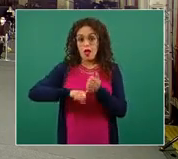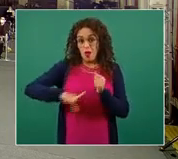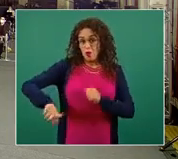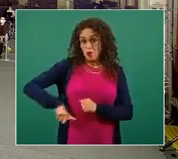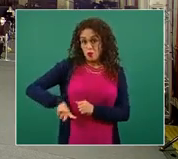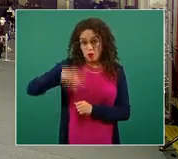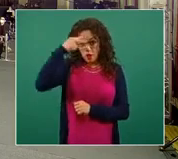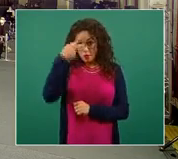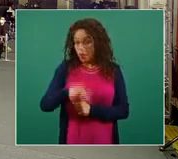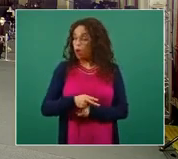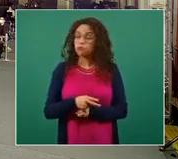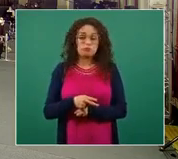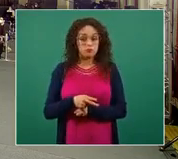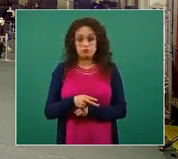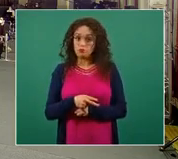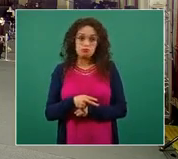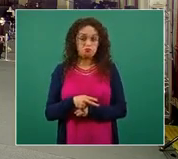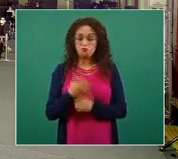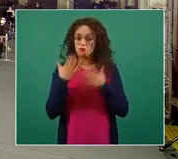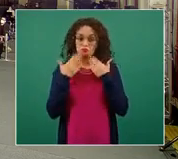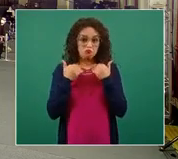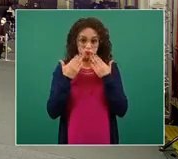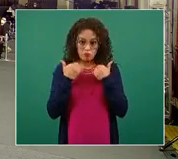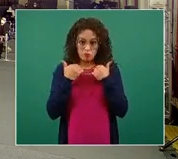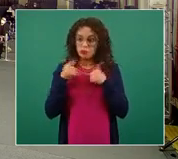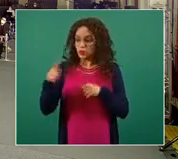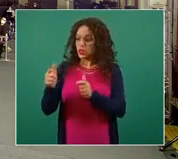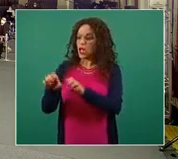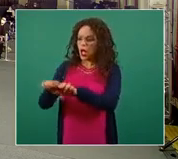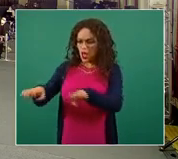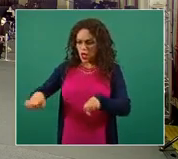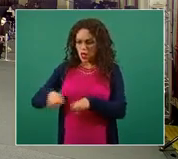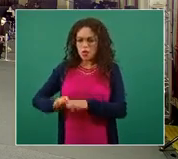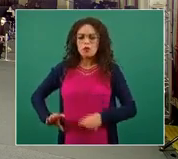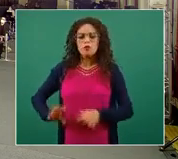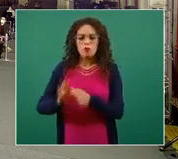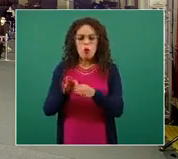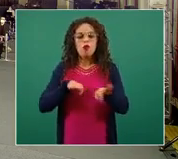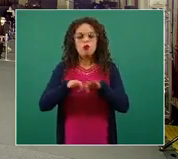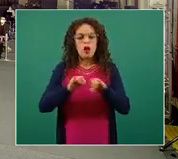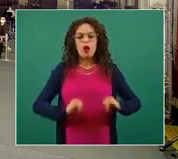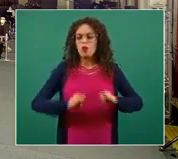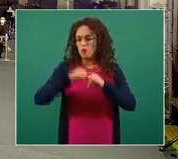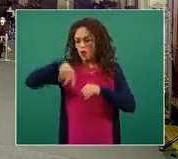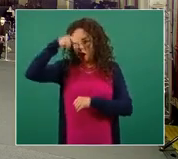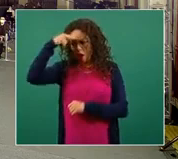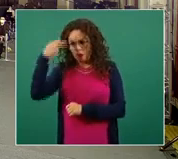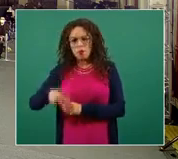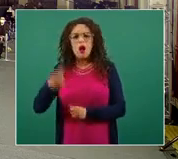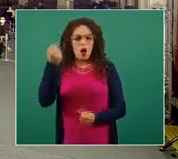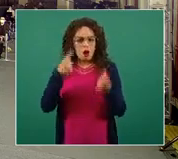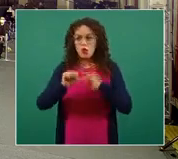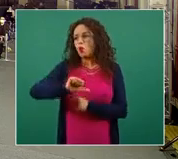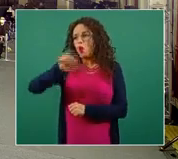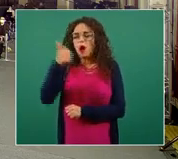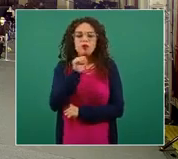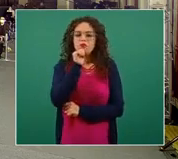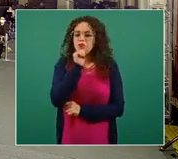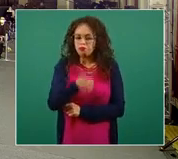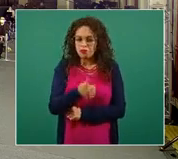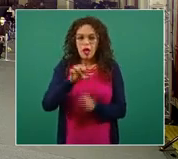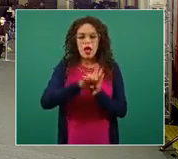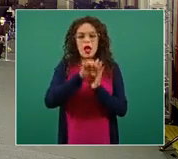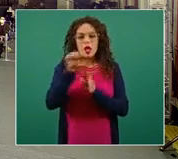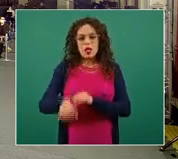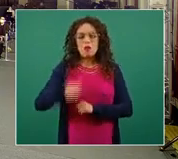aunque está integrado por personas que en su mayoría trabajan en instituciones mexicanas, otras no. Por ejemplo, hay funcionarios